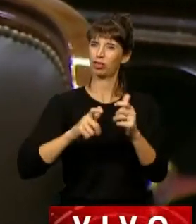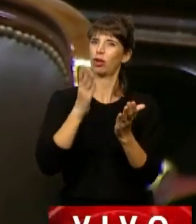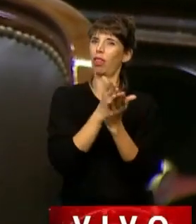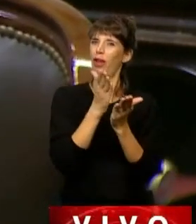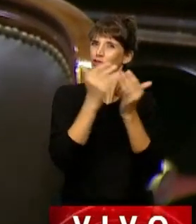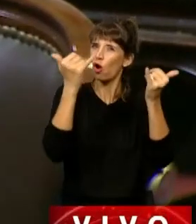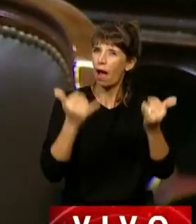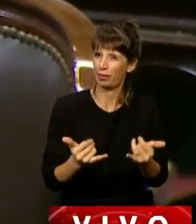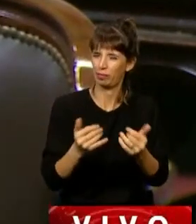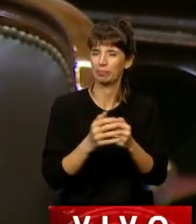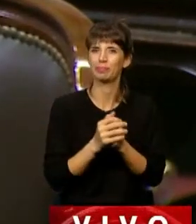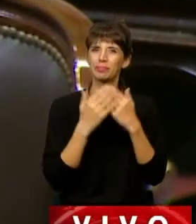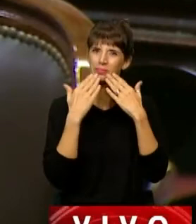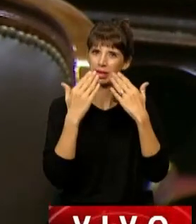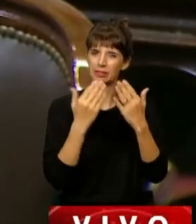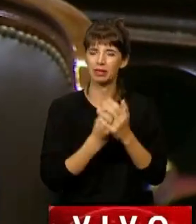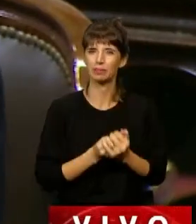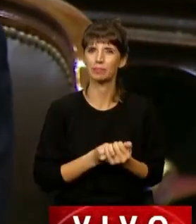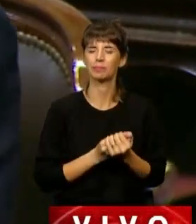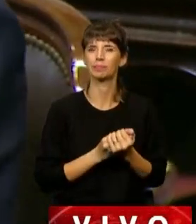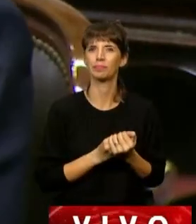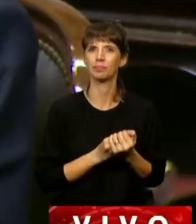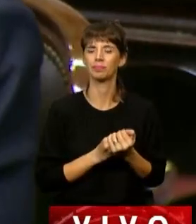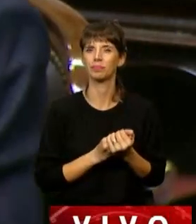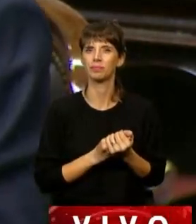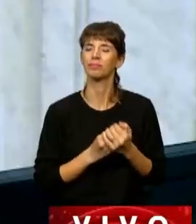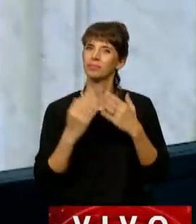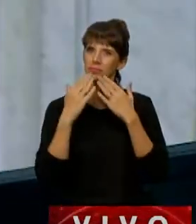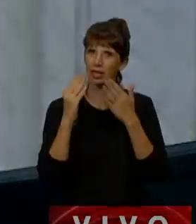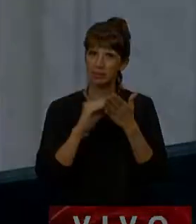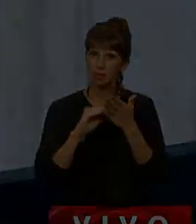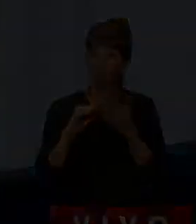usuarias. Muchas gracias, señor presidente. Muchas gracias, diputado Esteves.